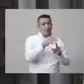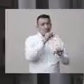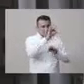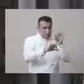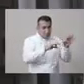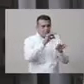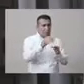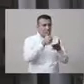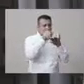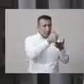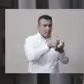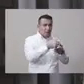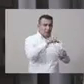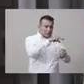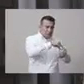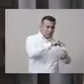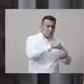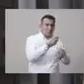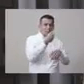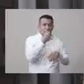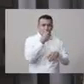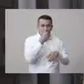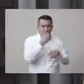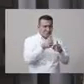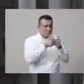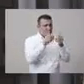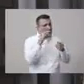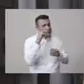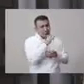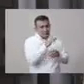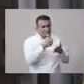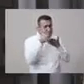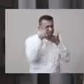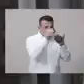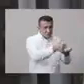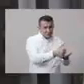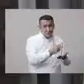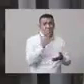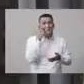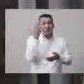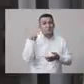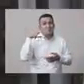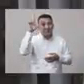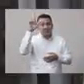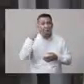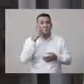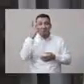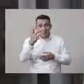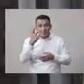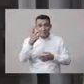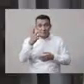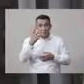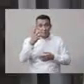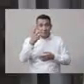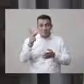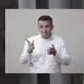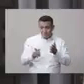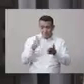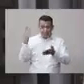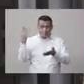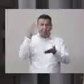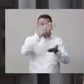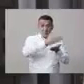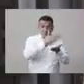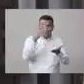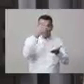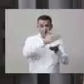para las personas que por propia voluntad decidan recuperarse en el lugar. Quienes estén interesados, de nuevo, pueden también